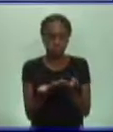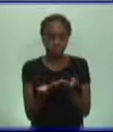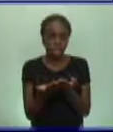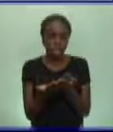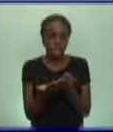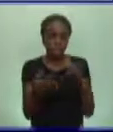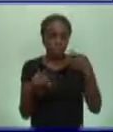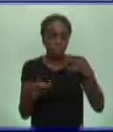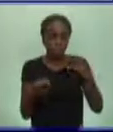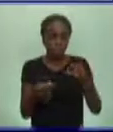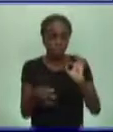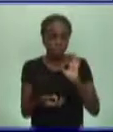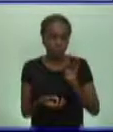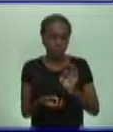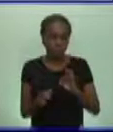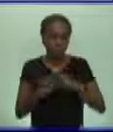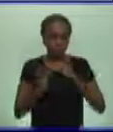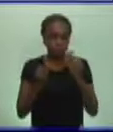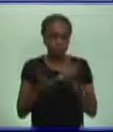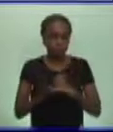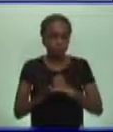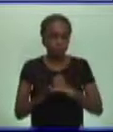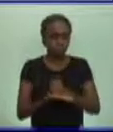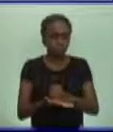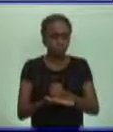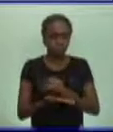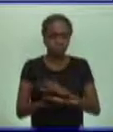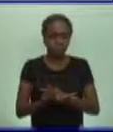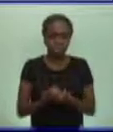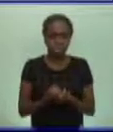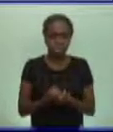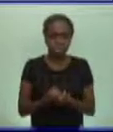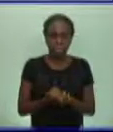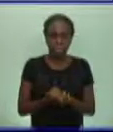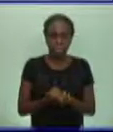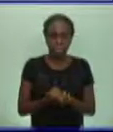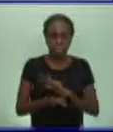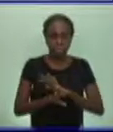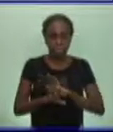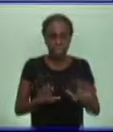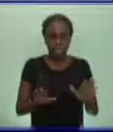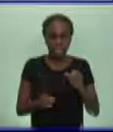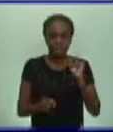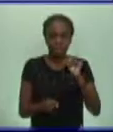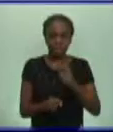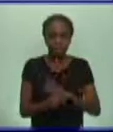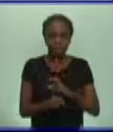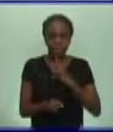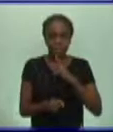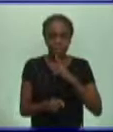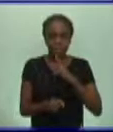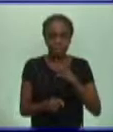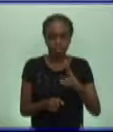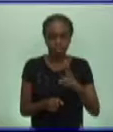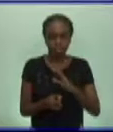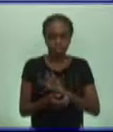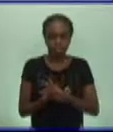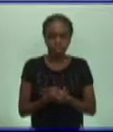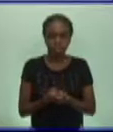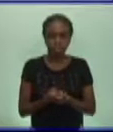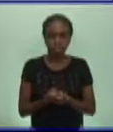indicadas. Ya sus familiares los ayudaron, ¿verdad? Entonces, vamos a ver la propuesta de